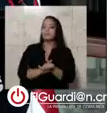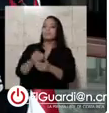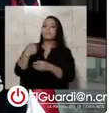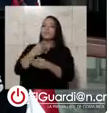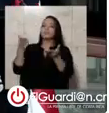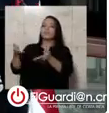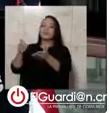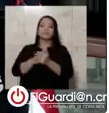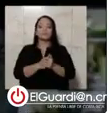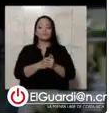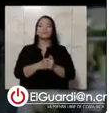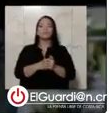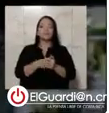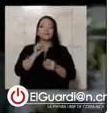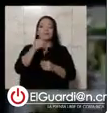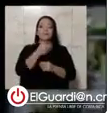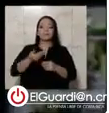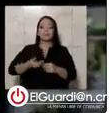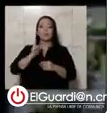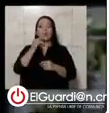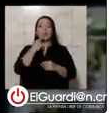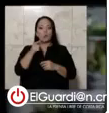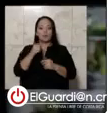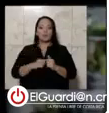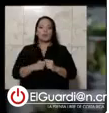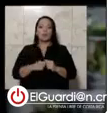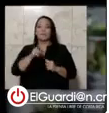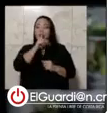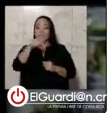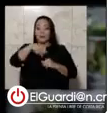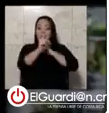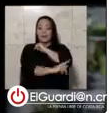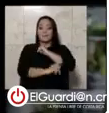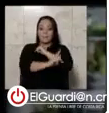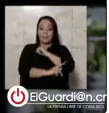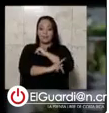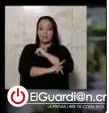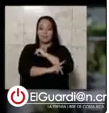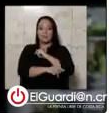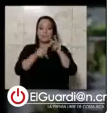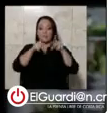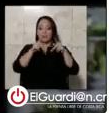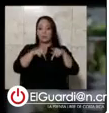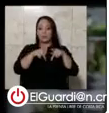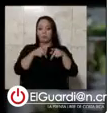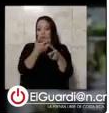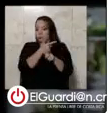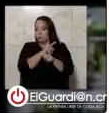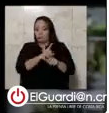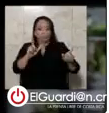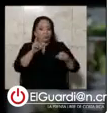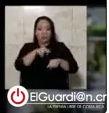presidente. Sí, bueno, como ha indicado el presidente, pues en este país que se pueda manifestar la ciudadanía es algo